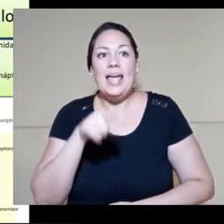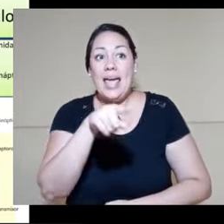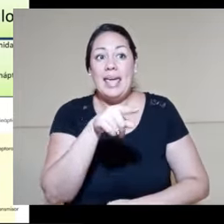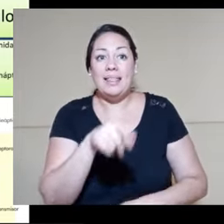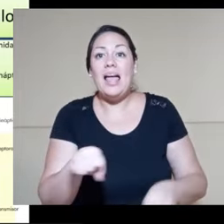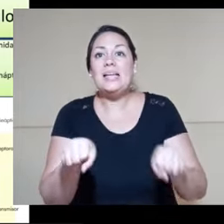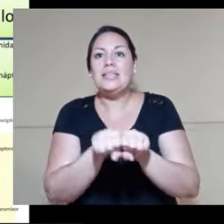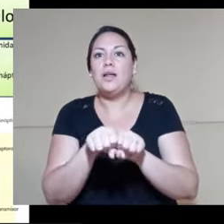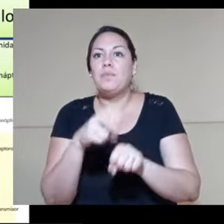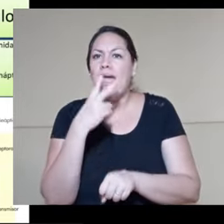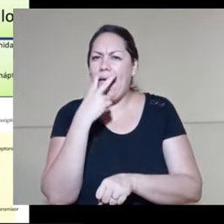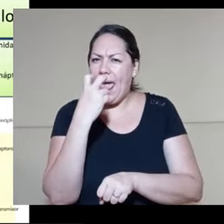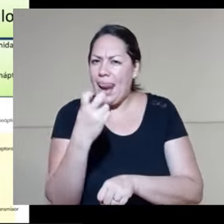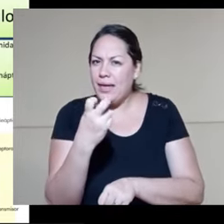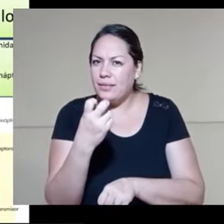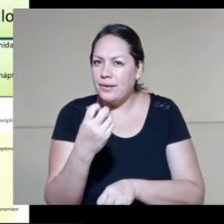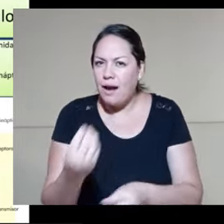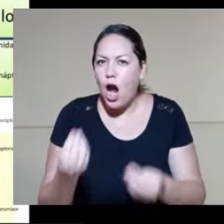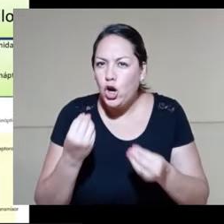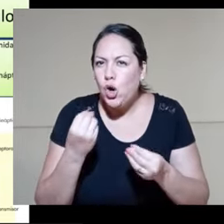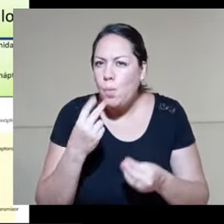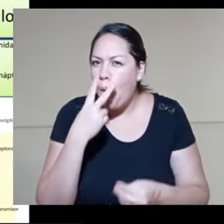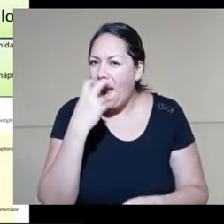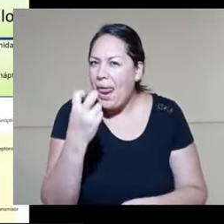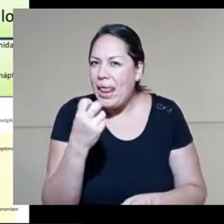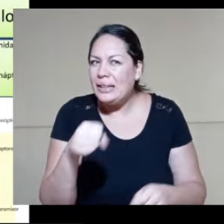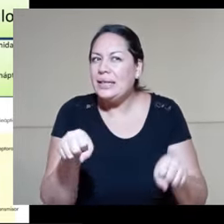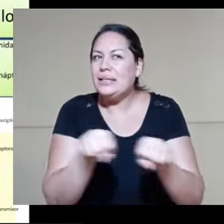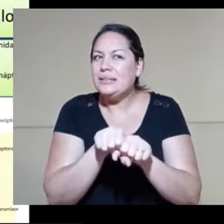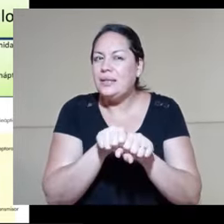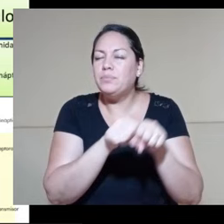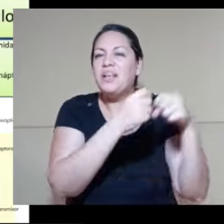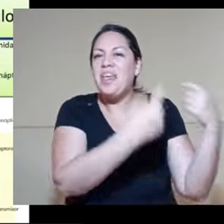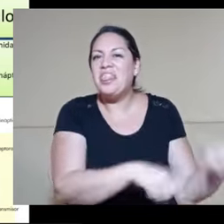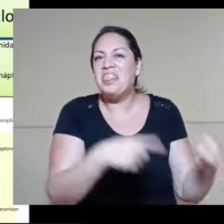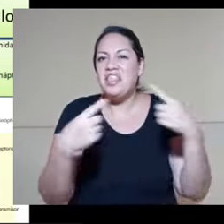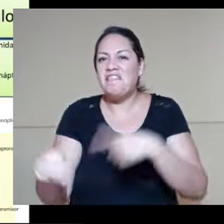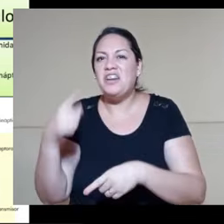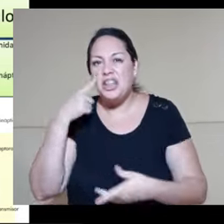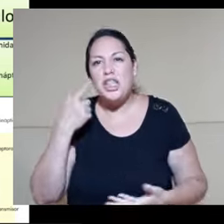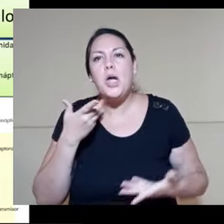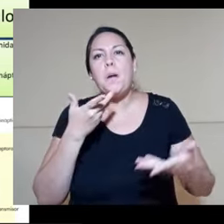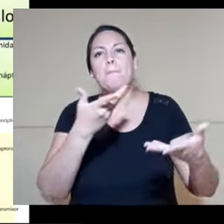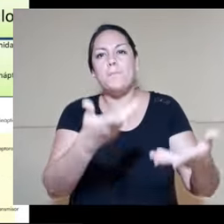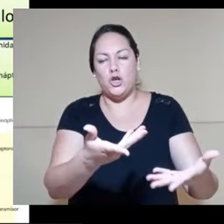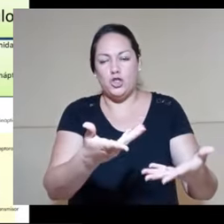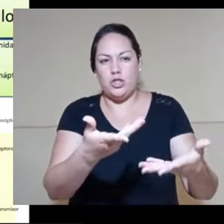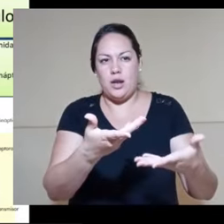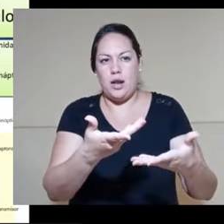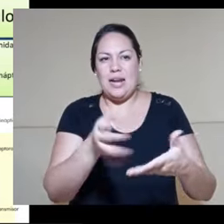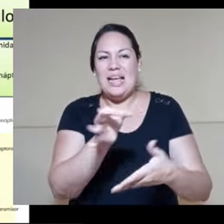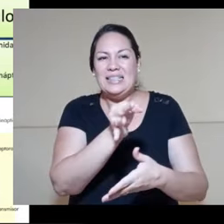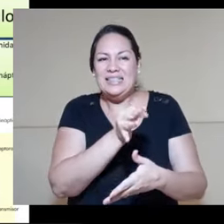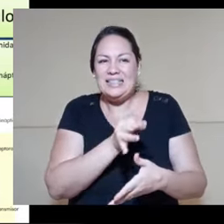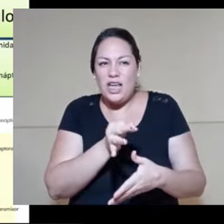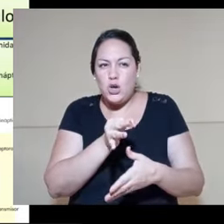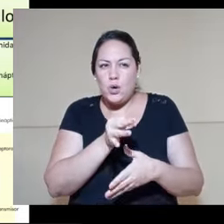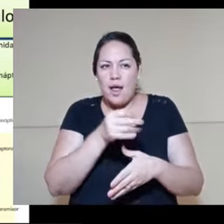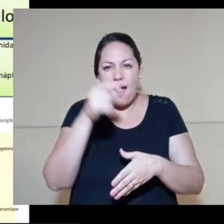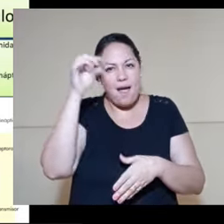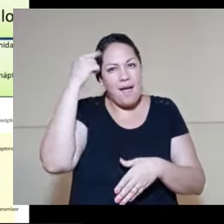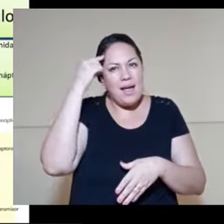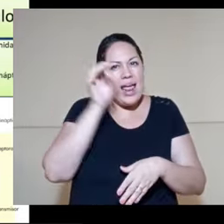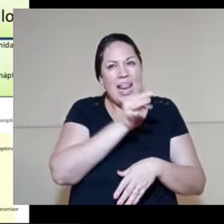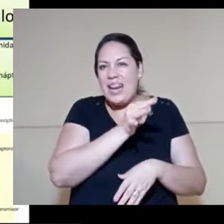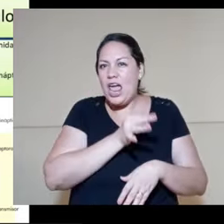esta sinapsis es eléctrica. ¿Y qué es esto de la sinapsis eléctrica? Pero fíjense la diferencia, fíjense las